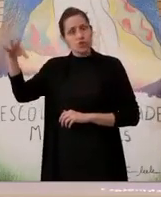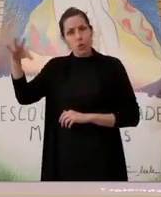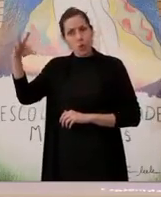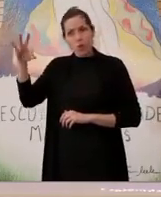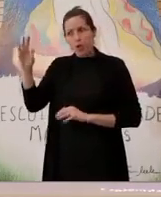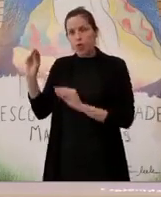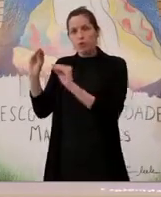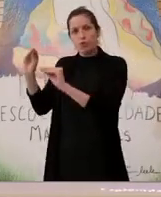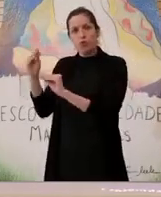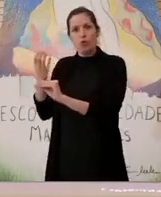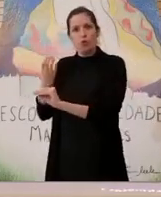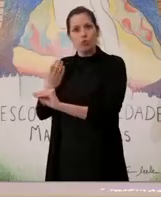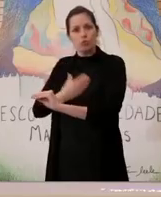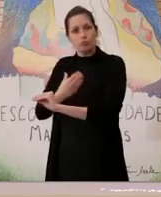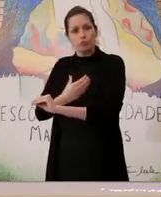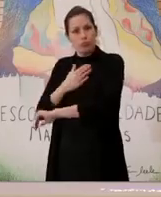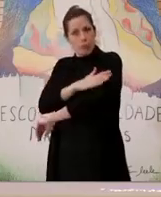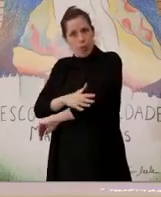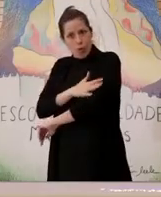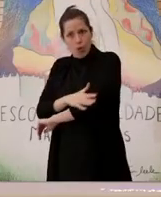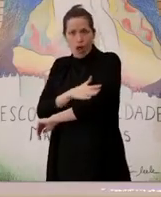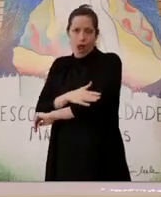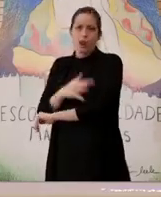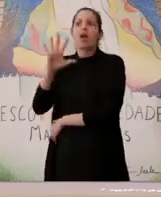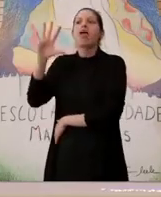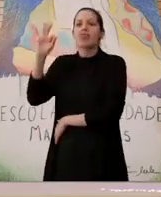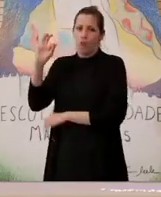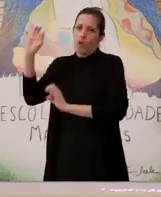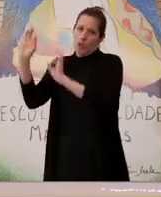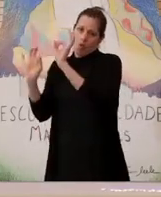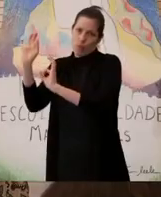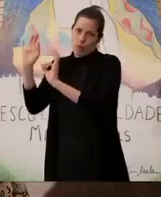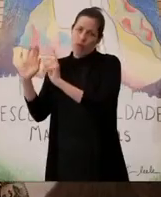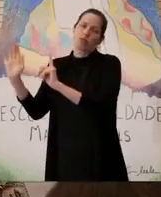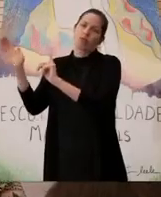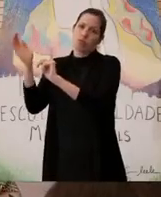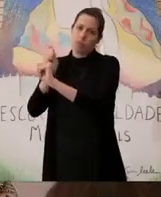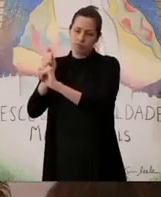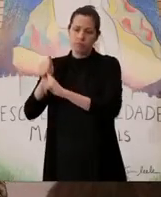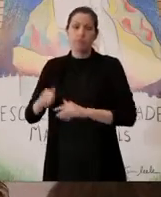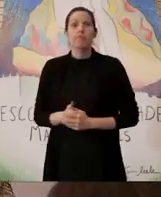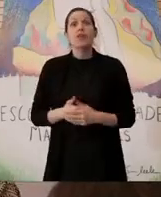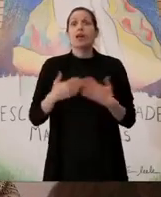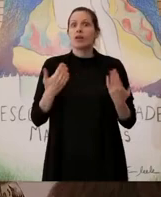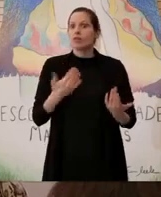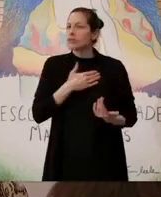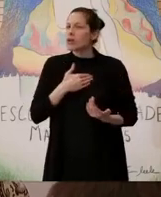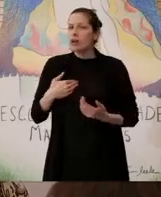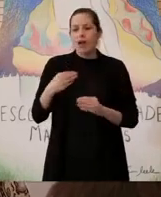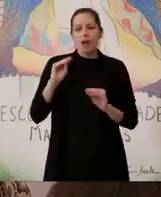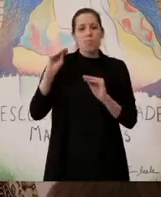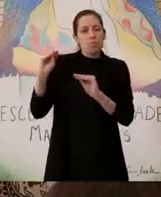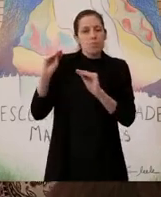gobiernos locales por lo tanto gustaría me comenzar esta mesa de debate preguntando ideas nosas convidadas kales